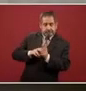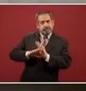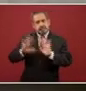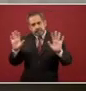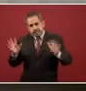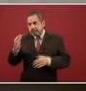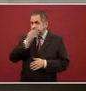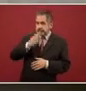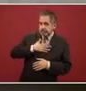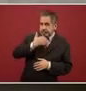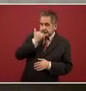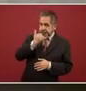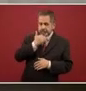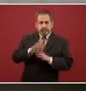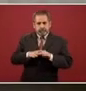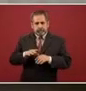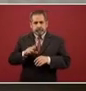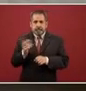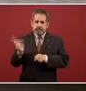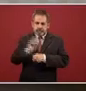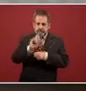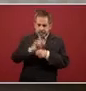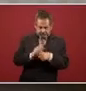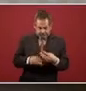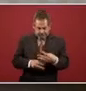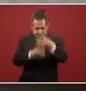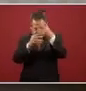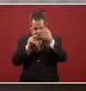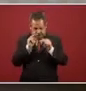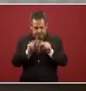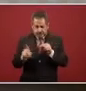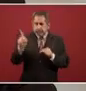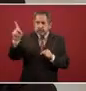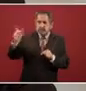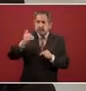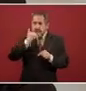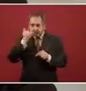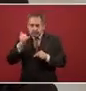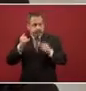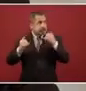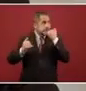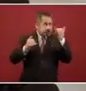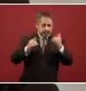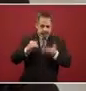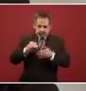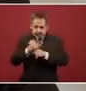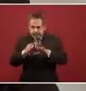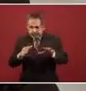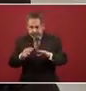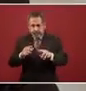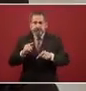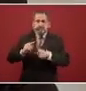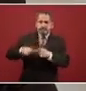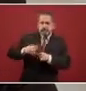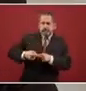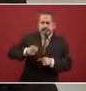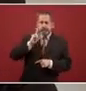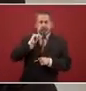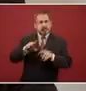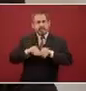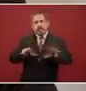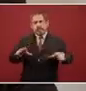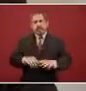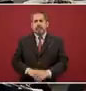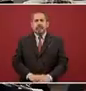el corte de la base todos los días, si un Estado corrigió su información, ese corte va a reflejar la corrección que se haya